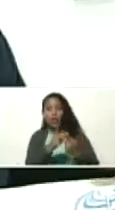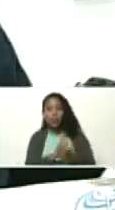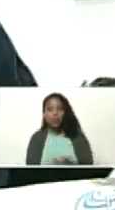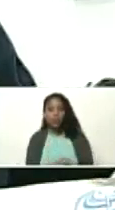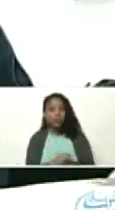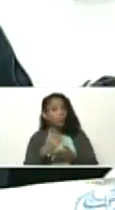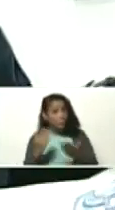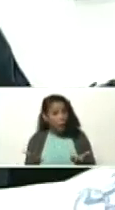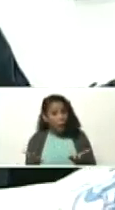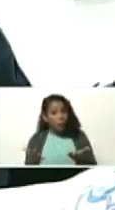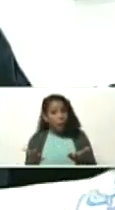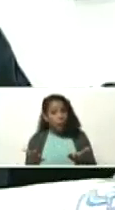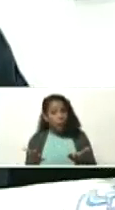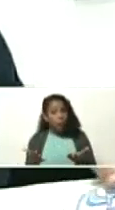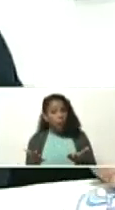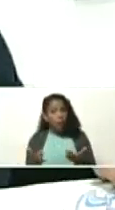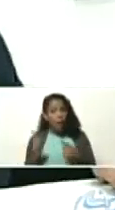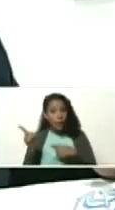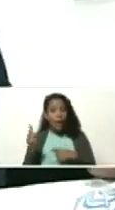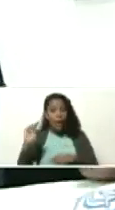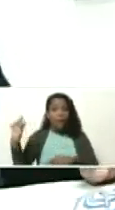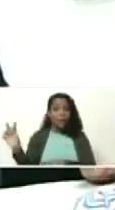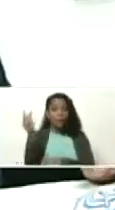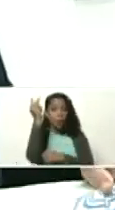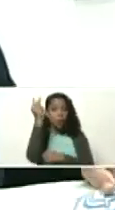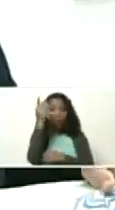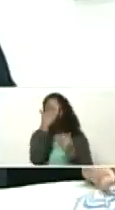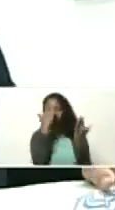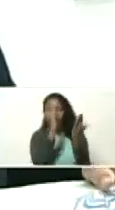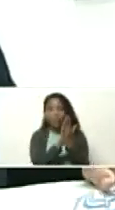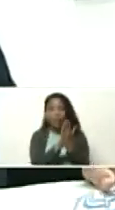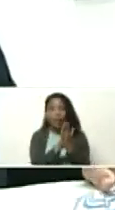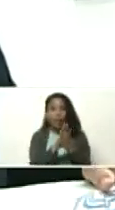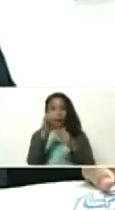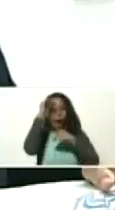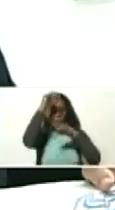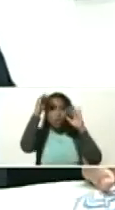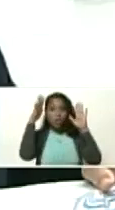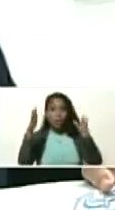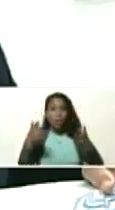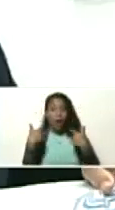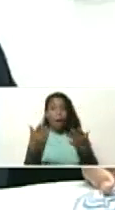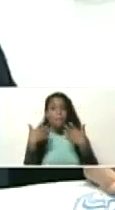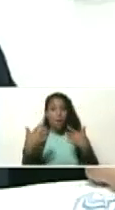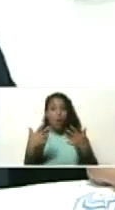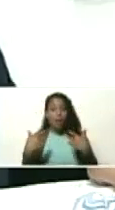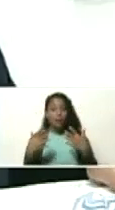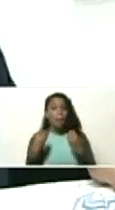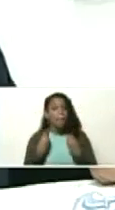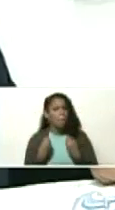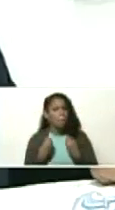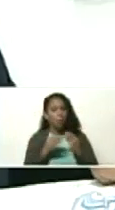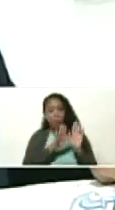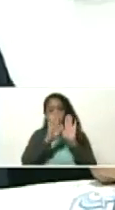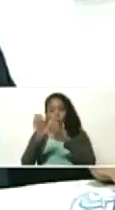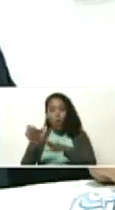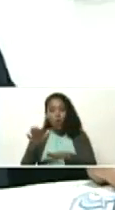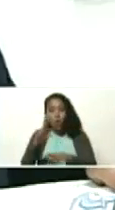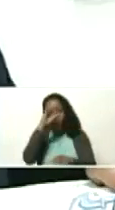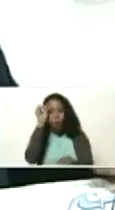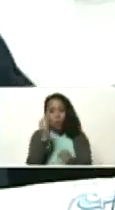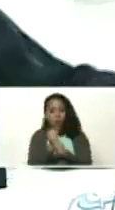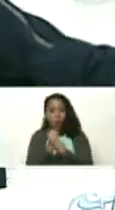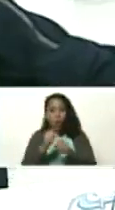que son el segundo frente de atención de emergencia para apoyar las labores